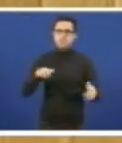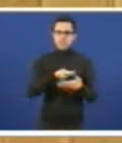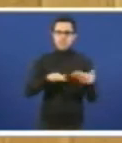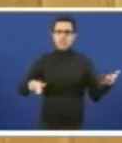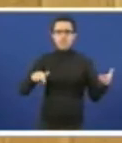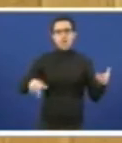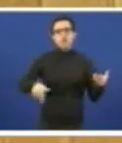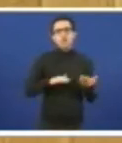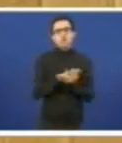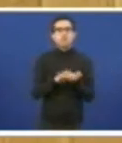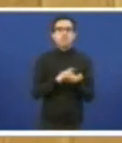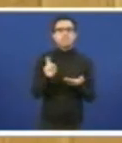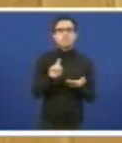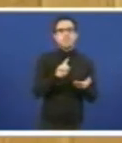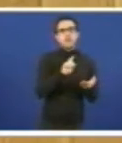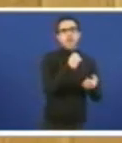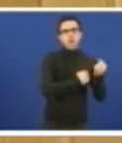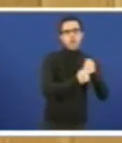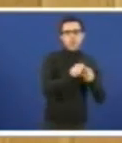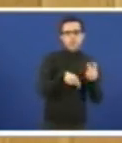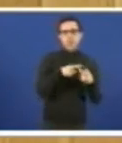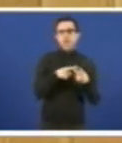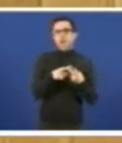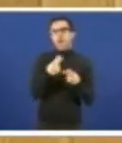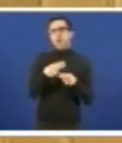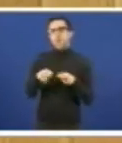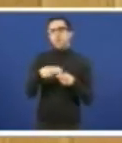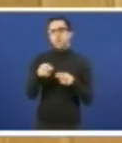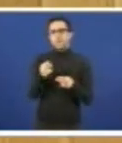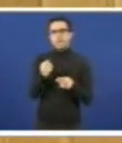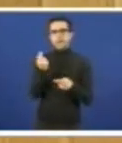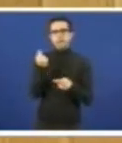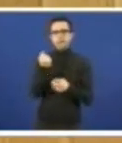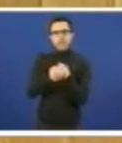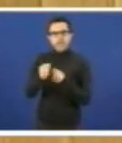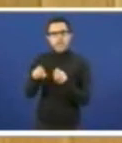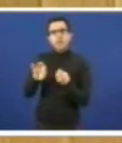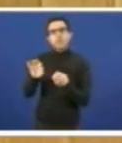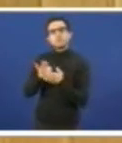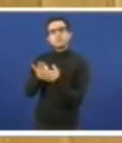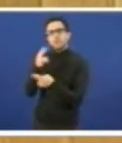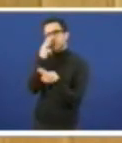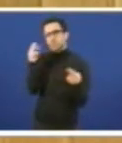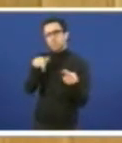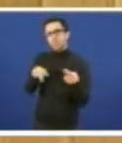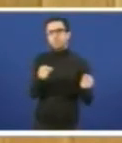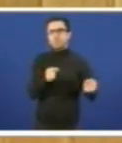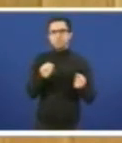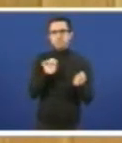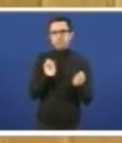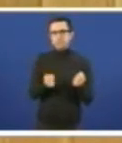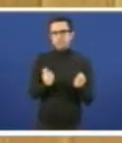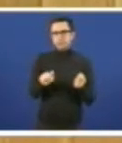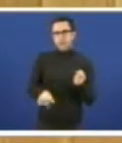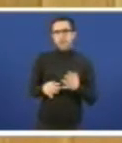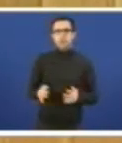nin de economía, nin de política financiera, nin de servizos públicos, que é un dos debates habituais que damos nesta Cámara polo momento